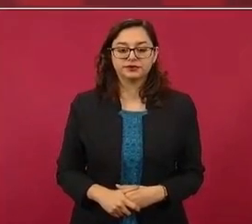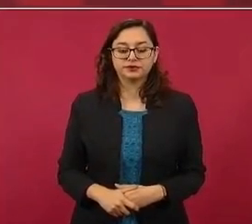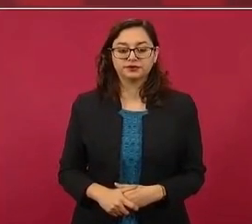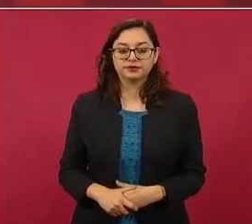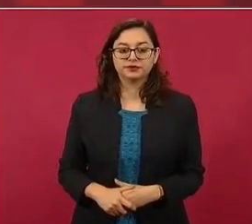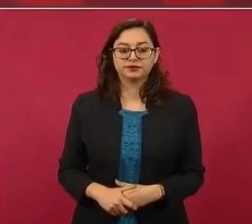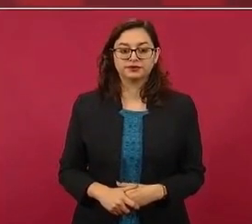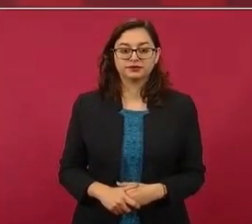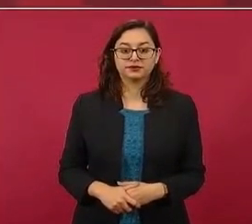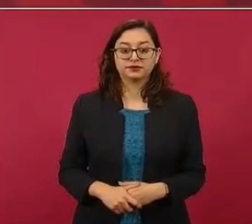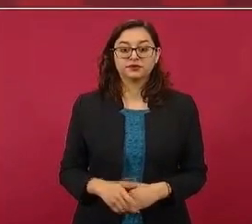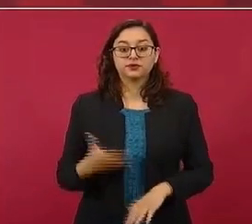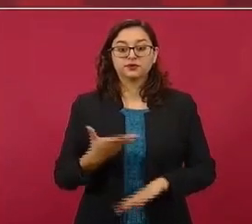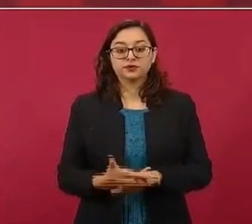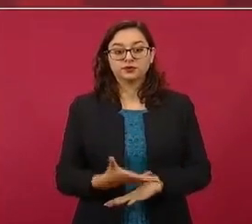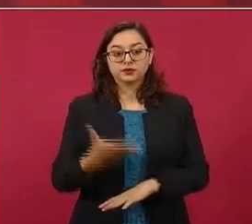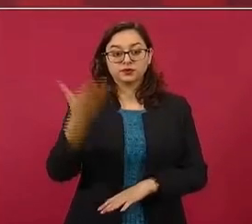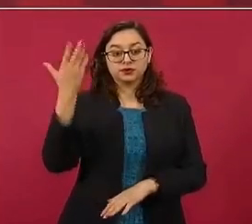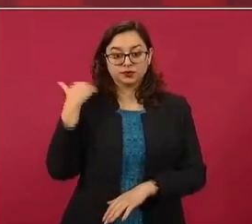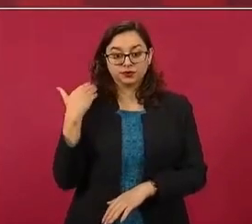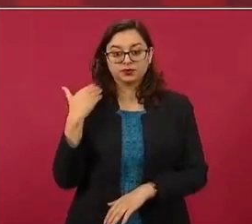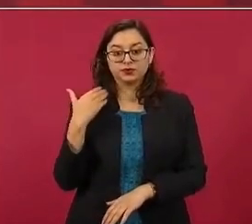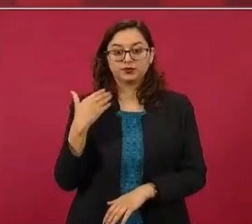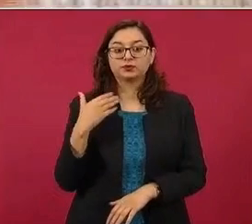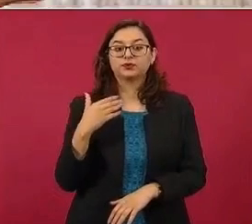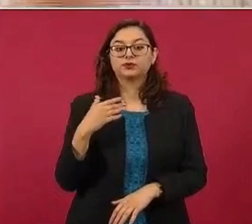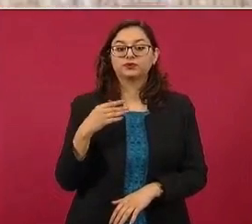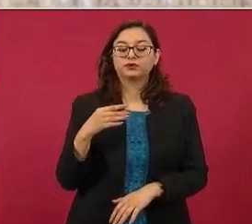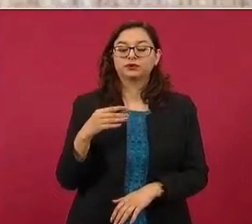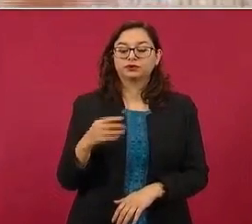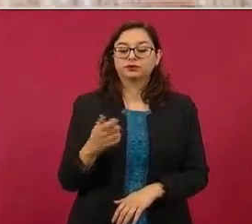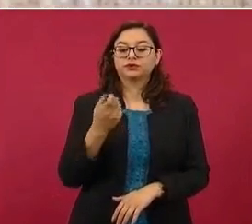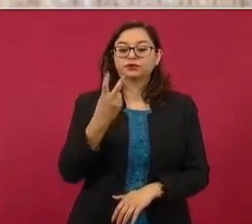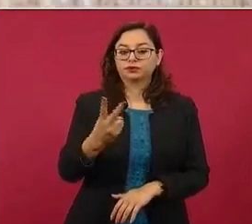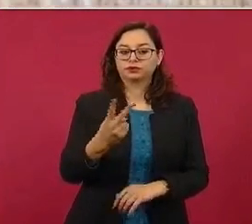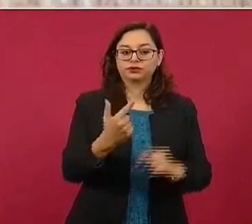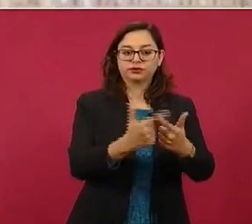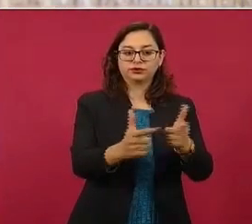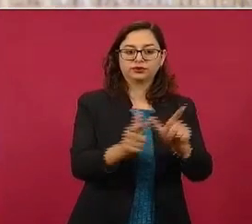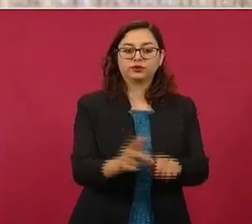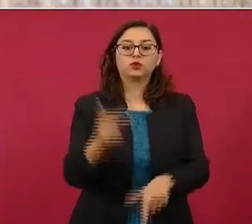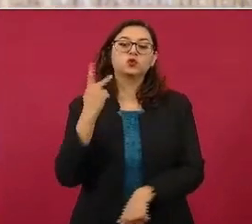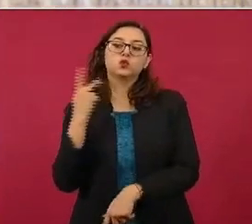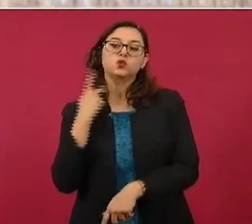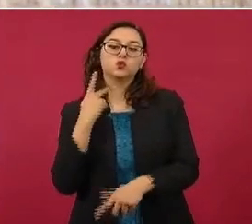que habían dos partidos, ¿no?, que también engañaban, que eran distintos. ¿Se acuerdan?